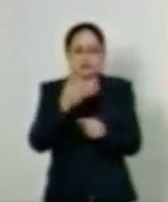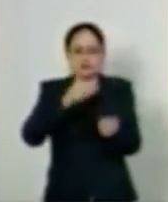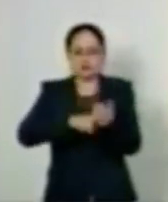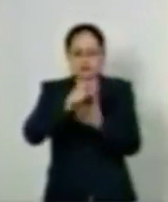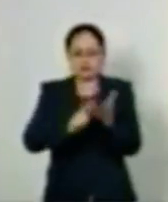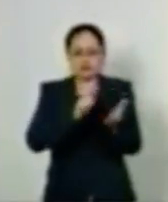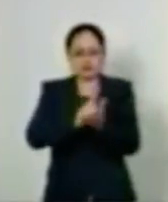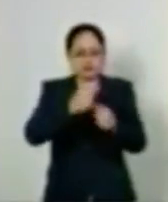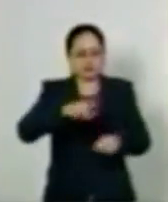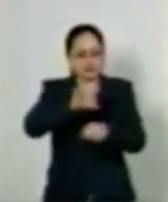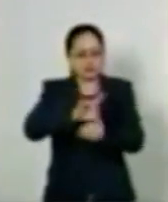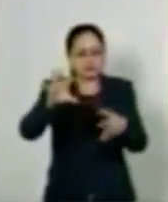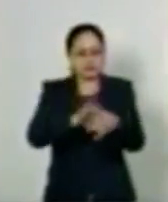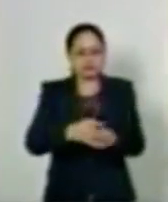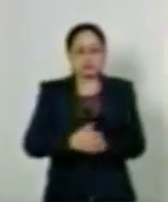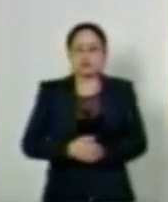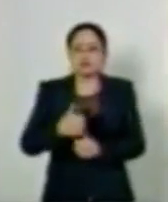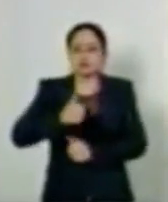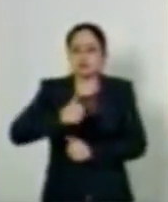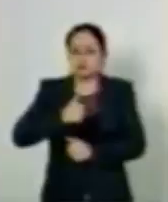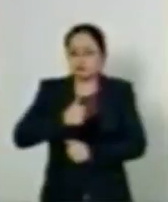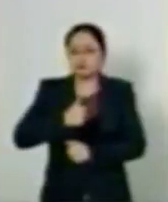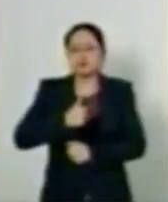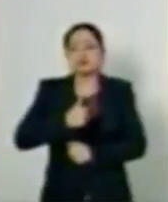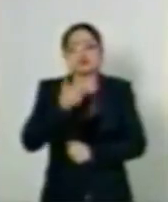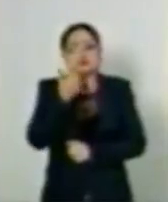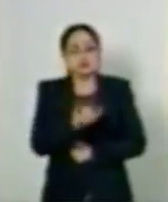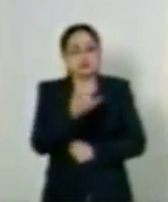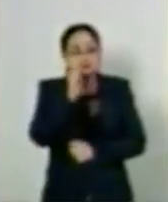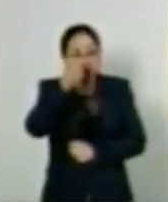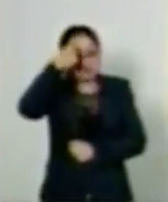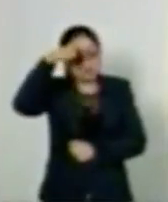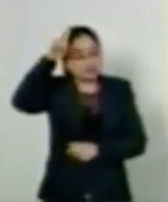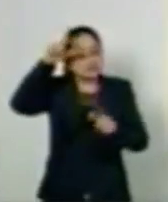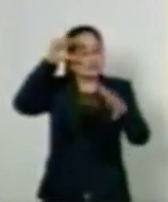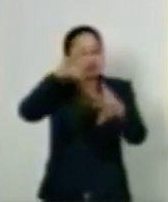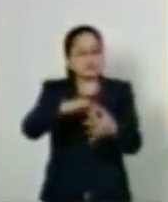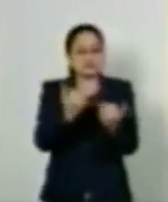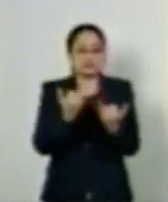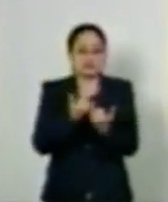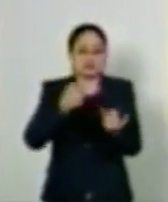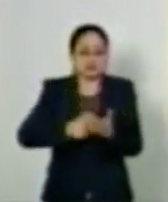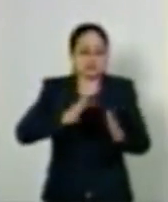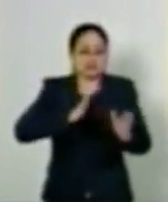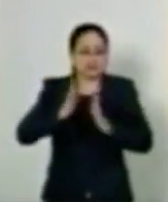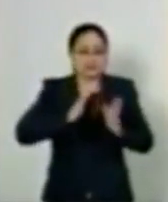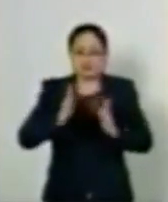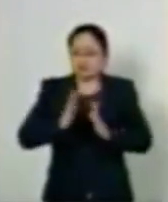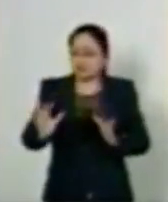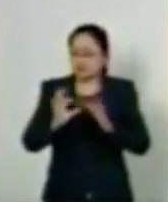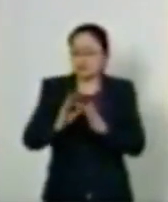Interior permitiría que las fuerzas federales y de manera preocupante las fuerzas castrenses